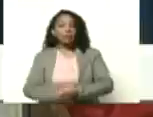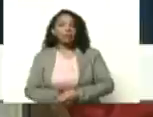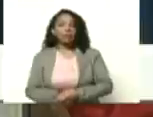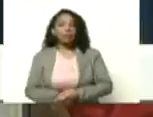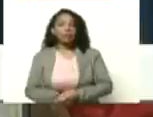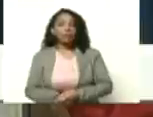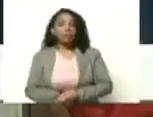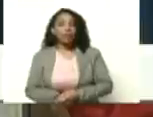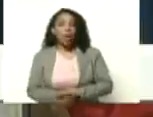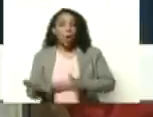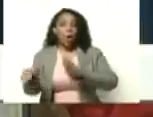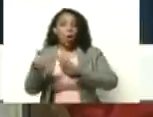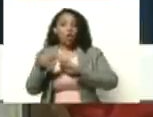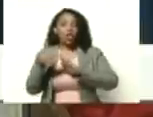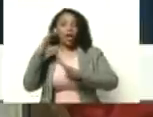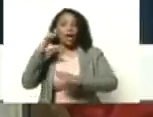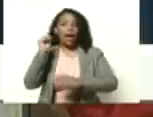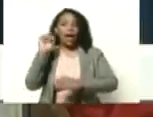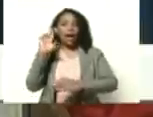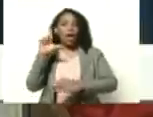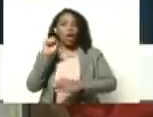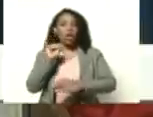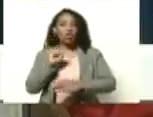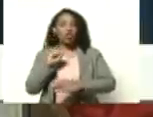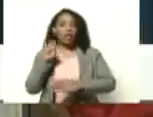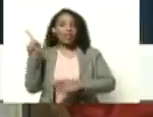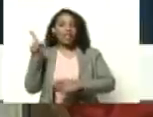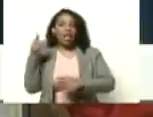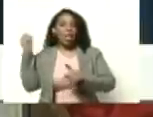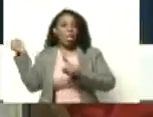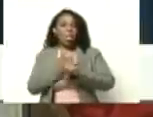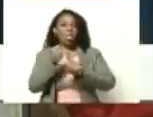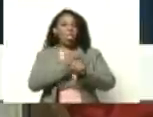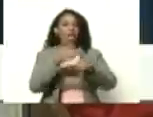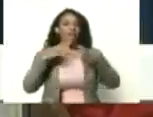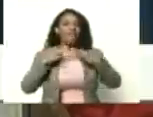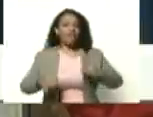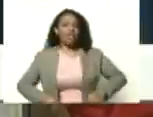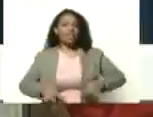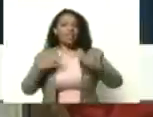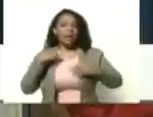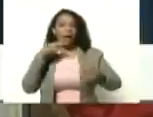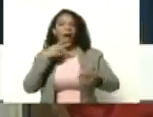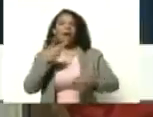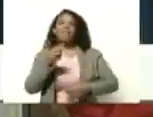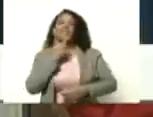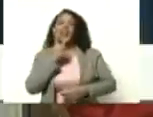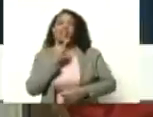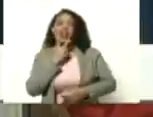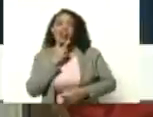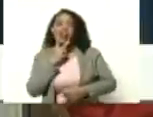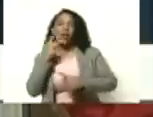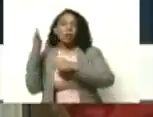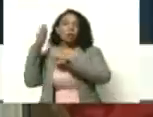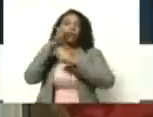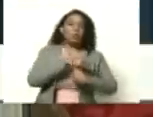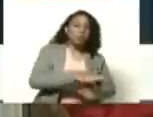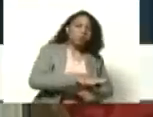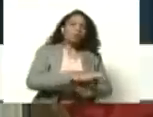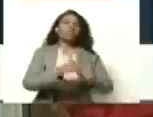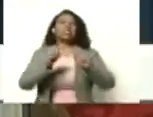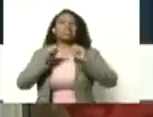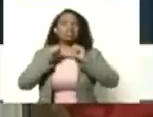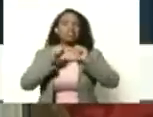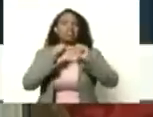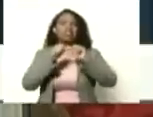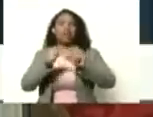contra carlos blanco e incluso agresiones de carácter físicas verbales humillaciones permanente